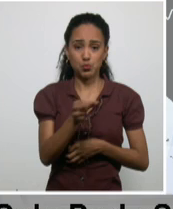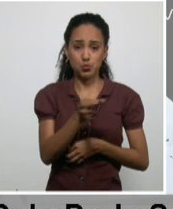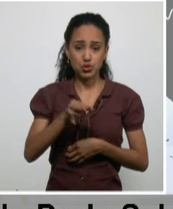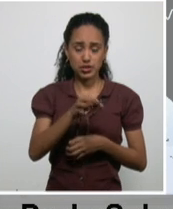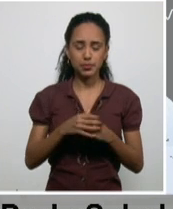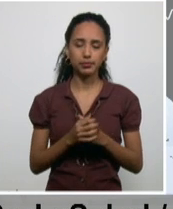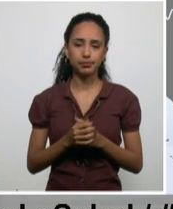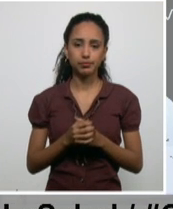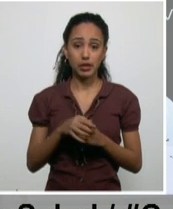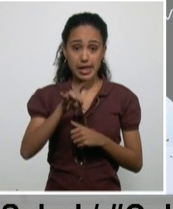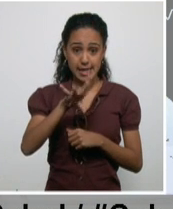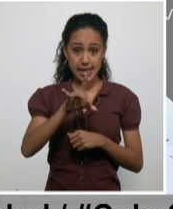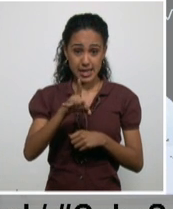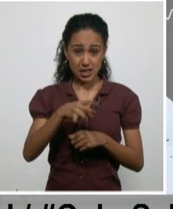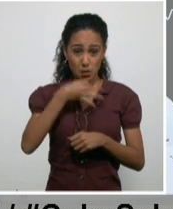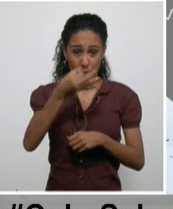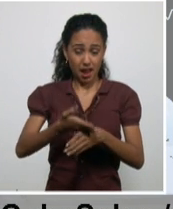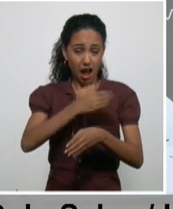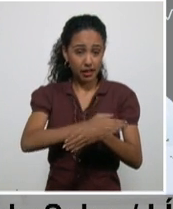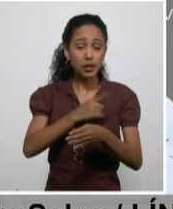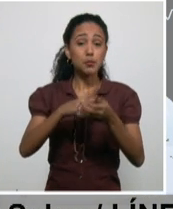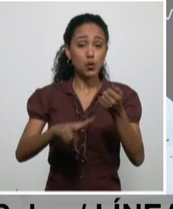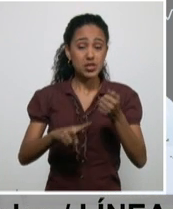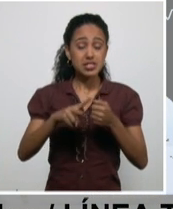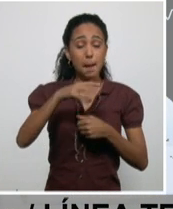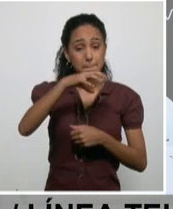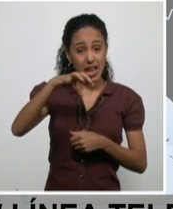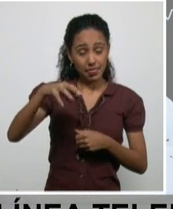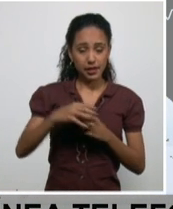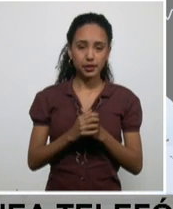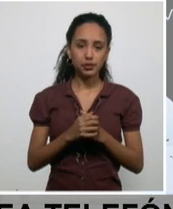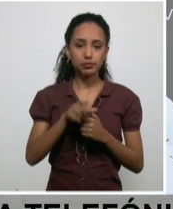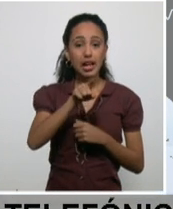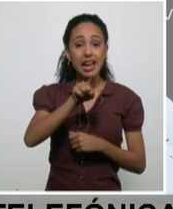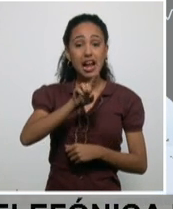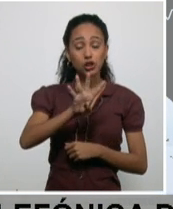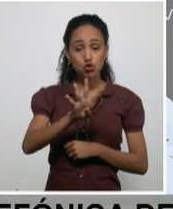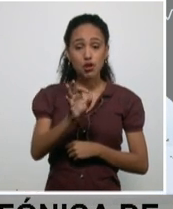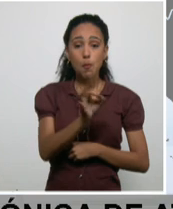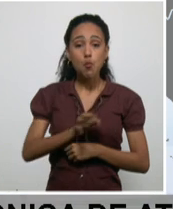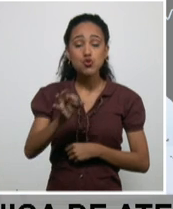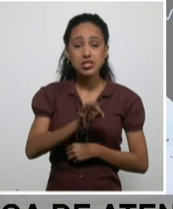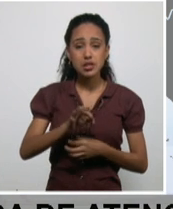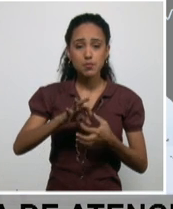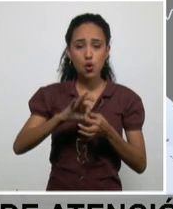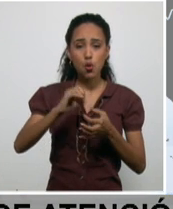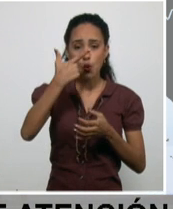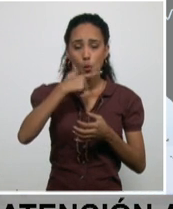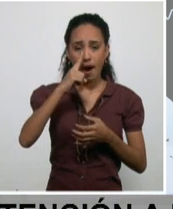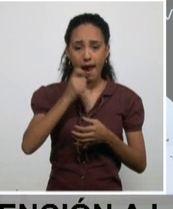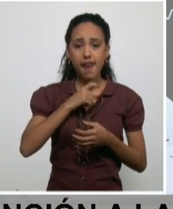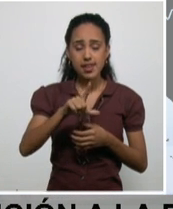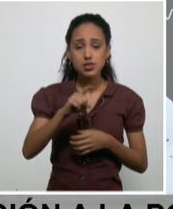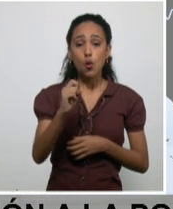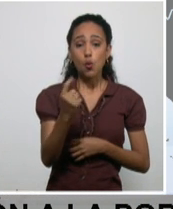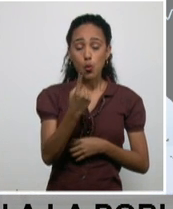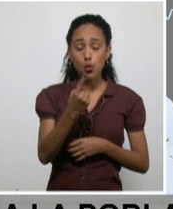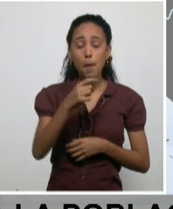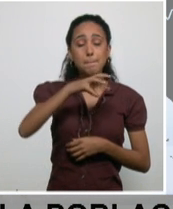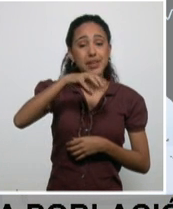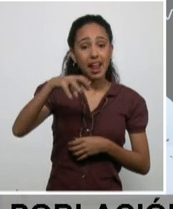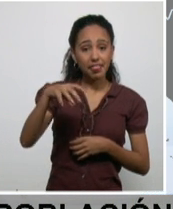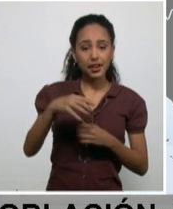como dije anteriormente, en la provincia Pinar del Río, 14 en el municipio Guane y 1 en la ciudad de Pinar del